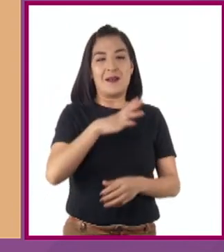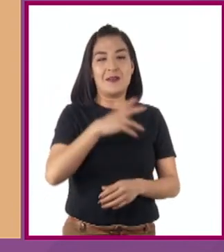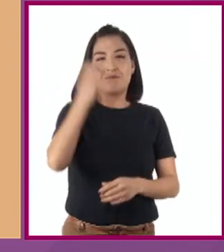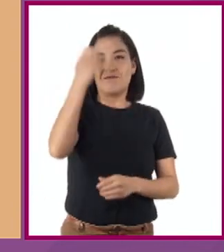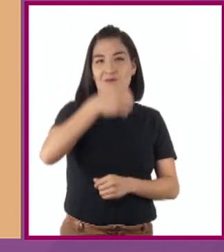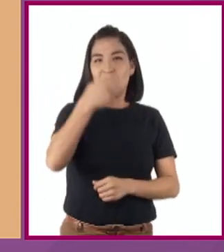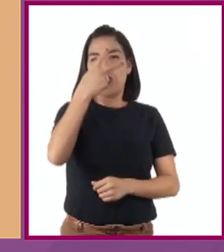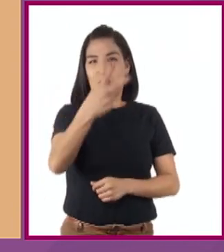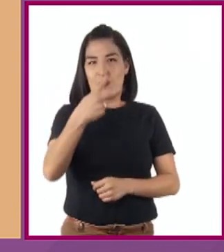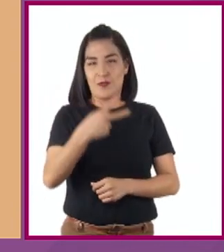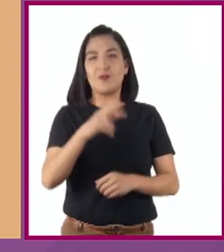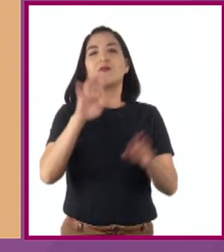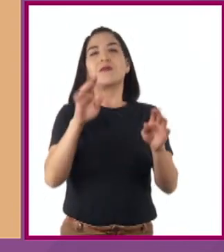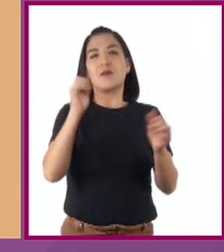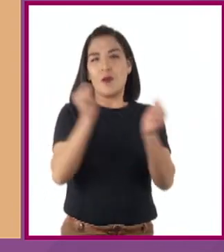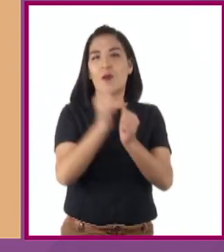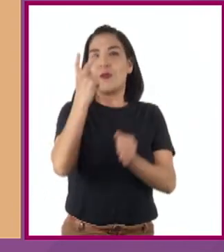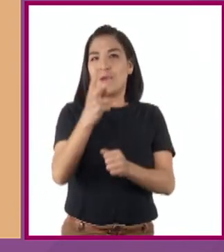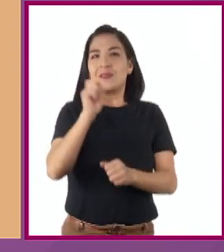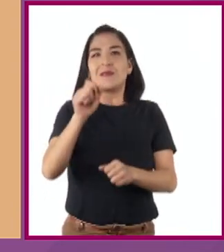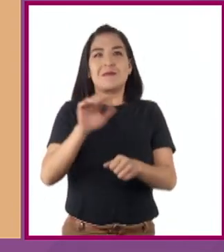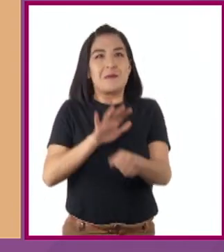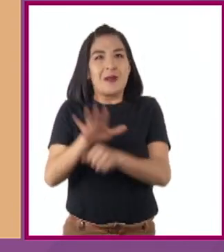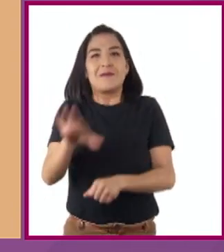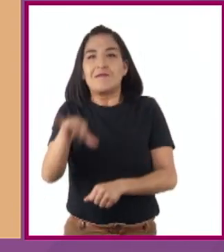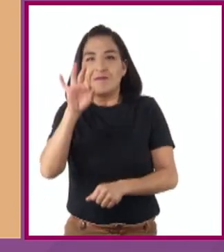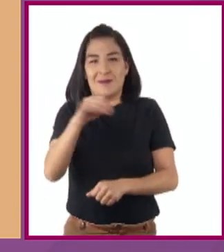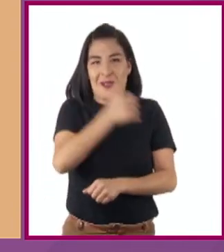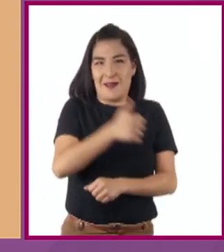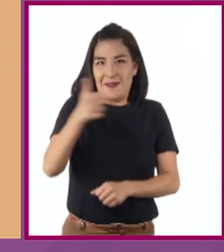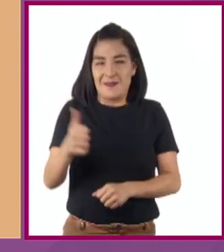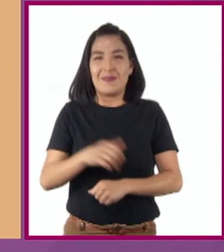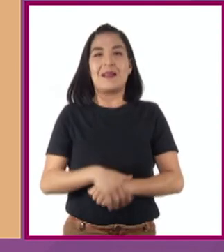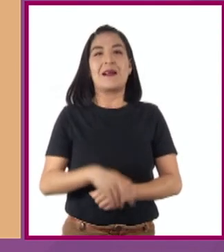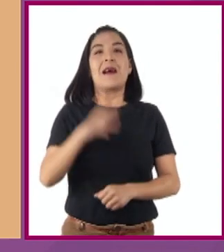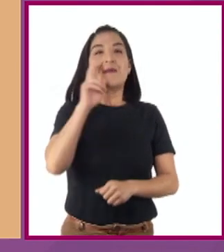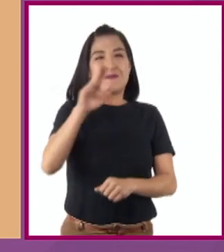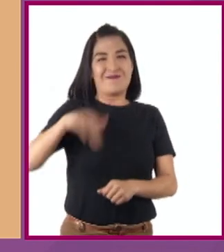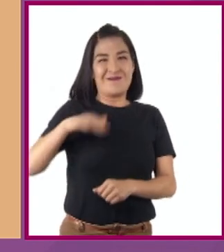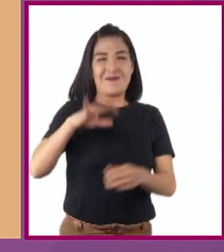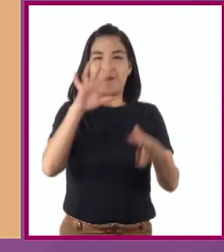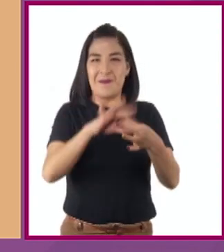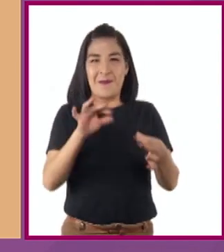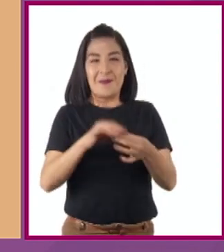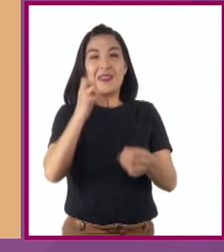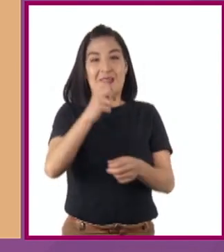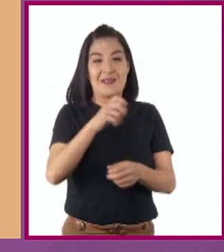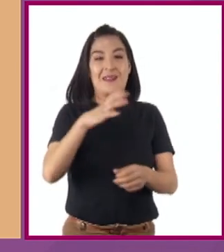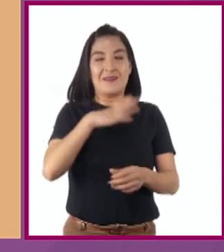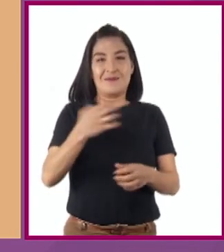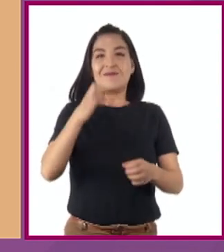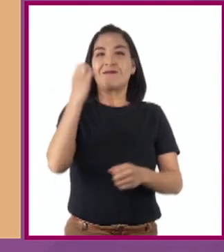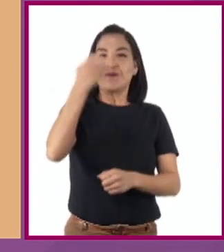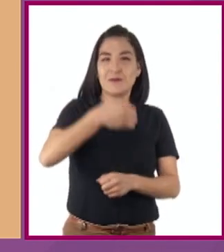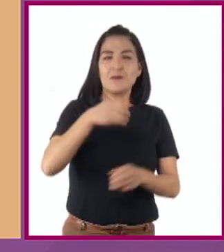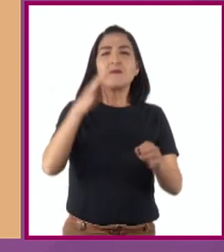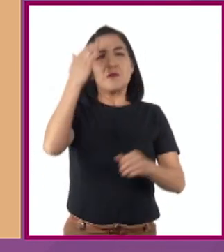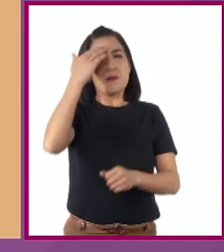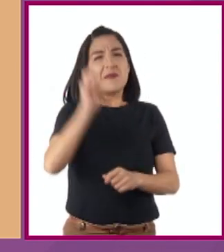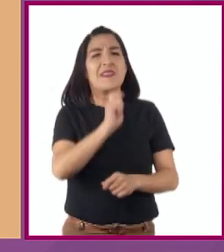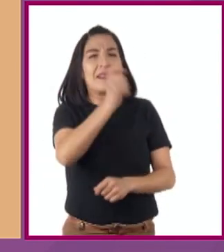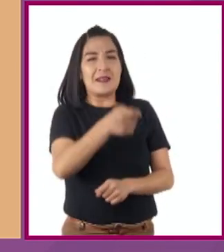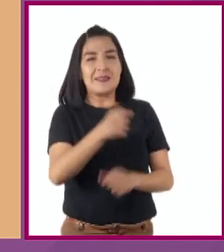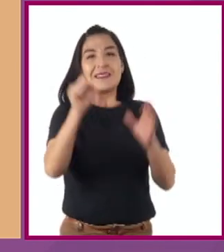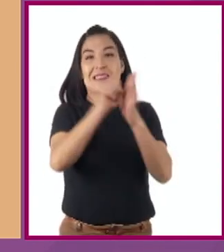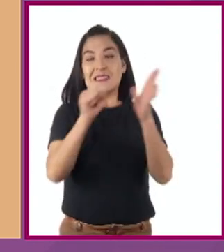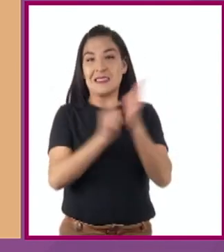ecuaciones con dos incógnitas en cada una. Como se mencionó antes, A este tipo de ecuaciones se les conoce como